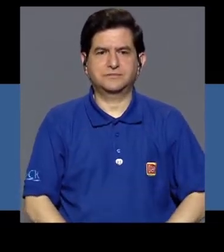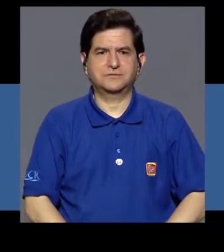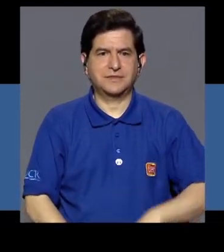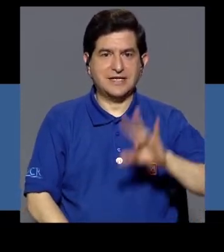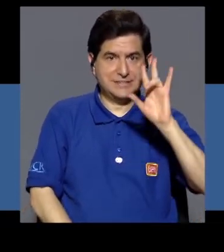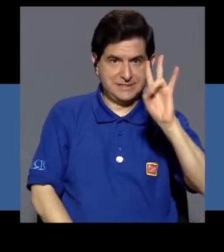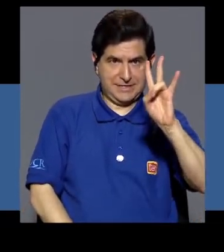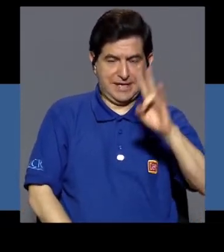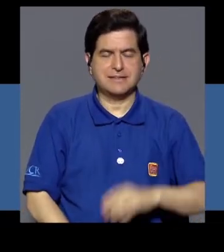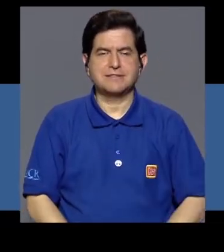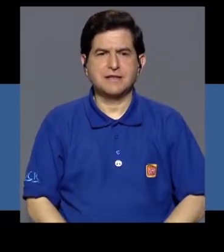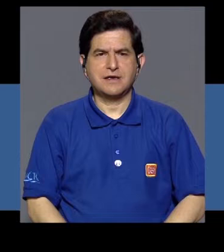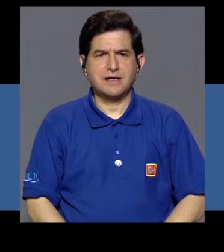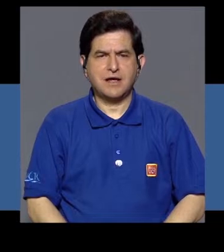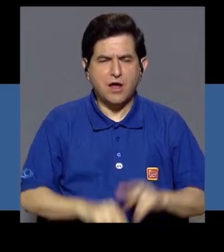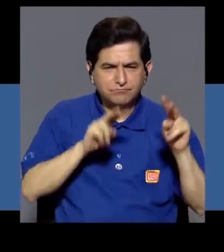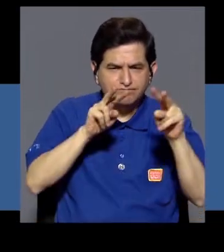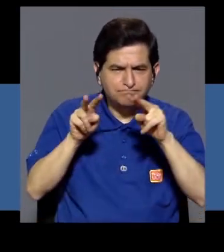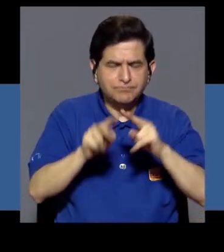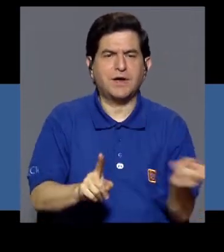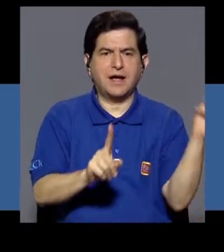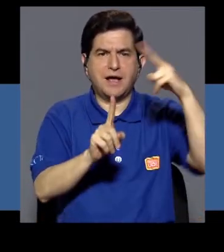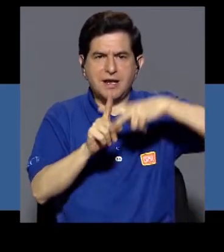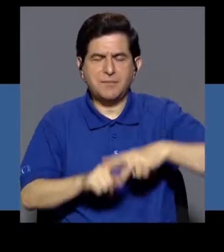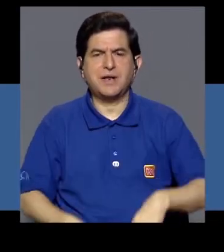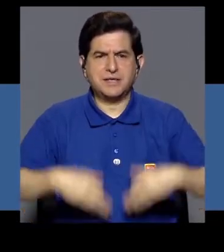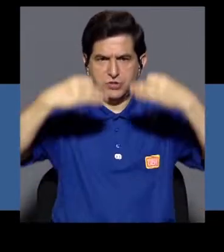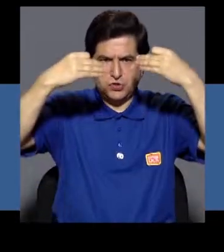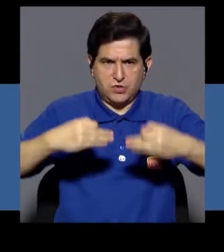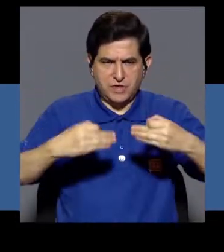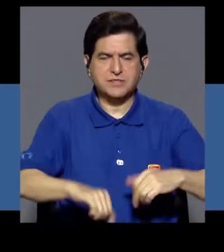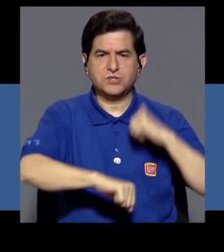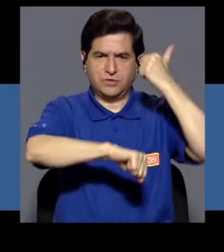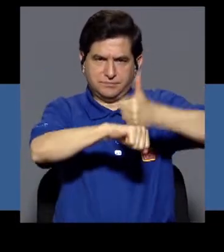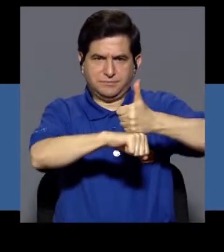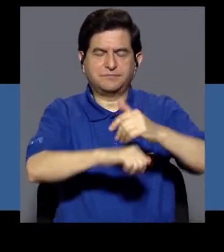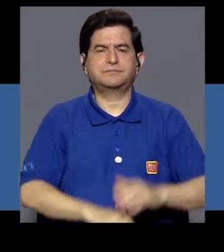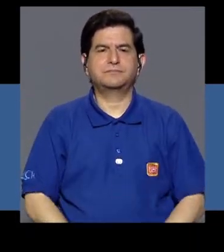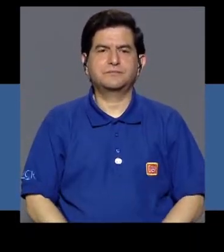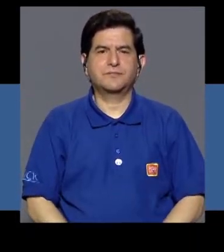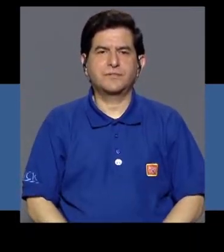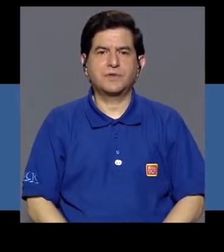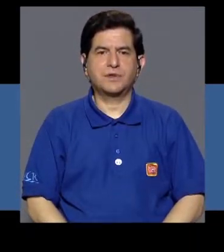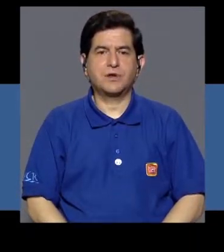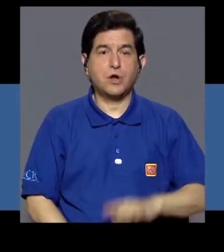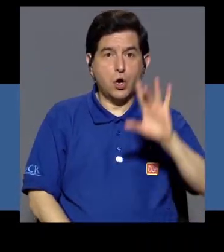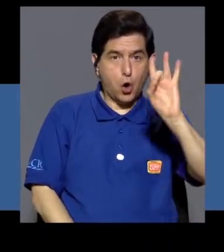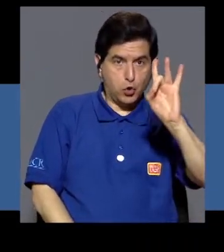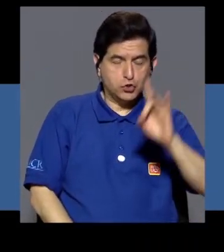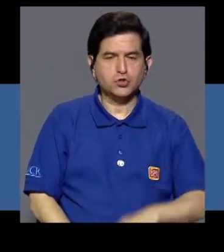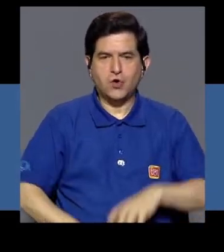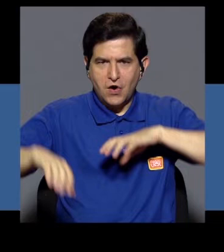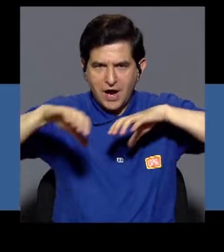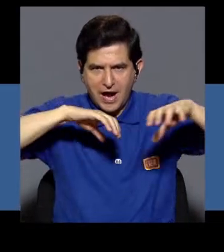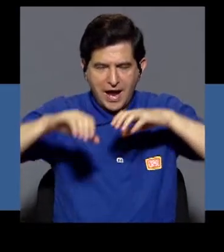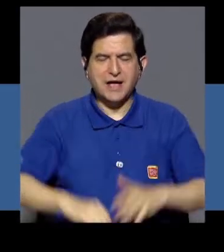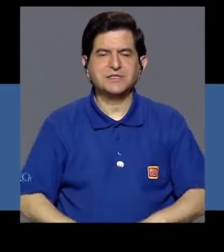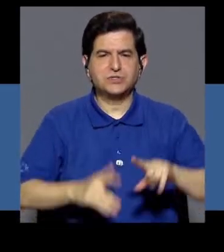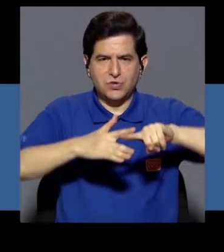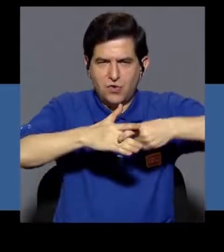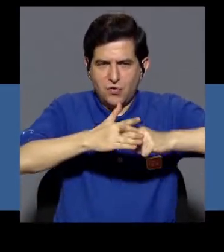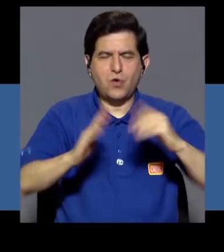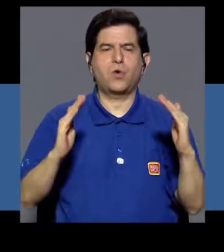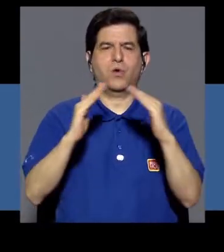7. Seguimiento a la implementación de las medidas que se establecieron. Y el paso 8, acciones